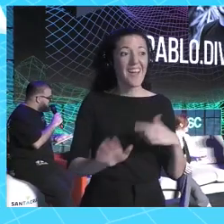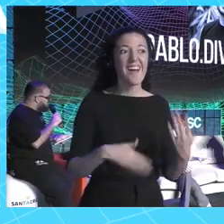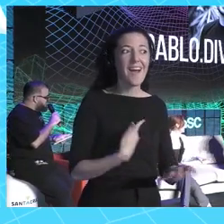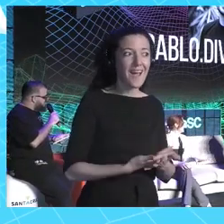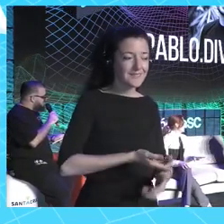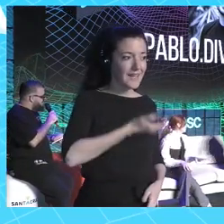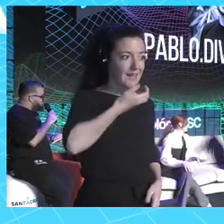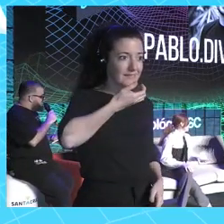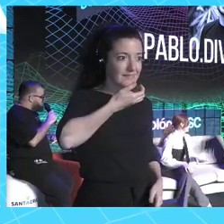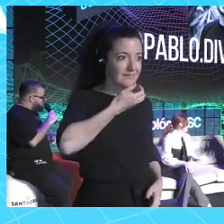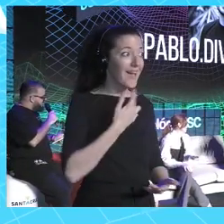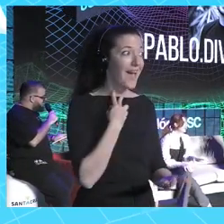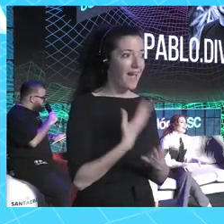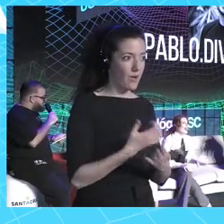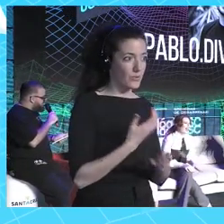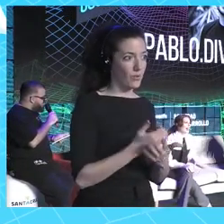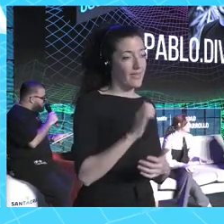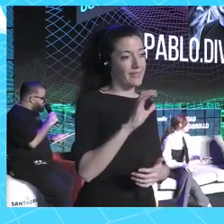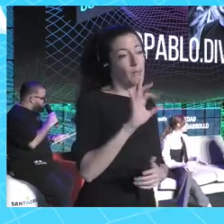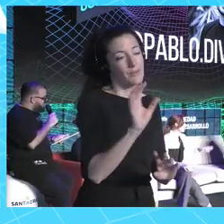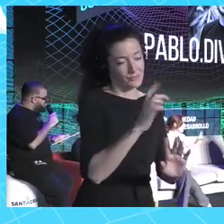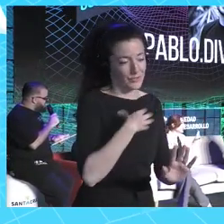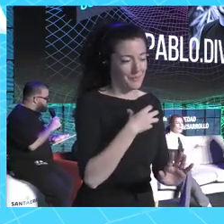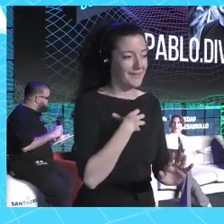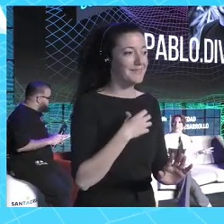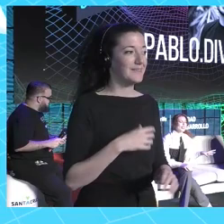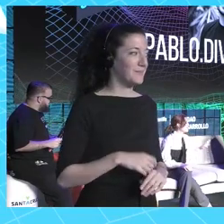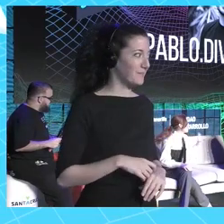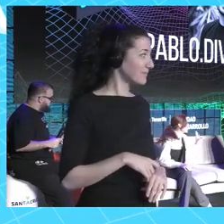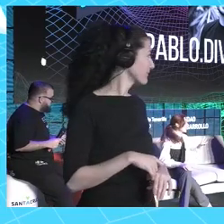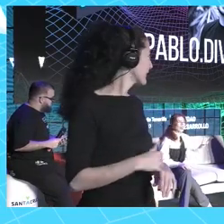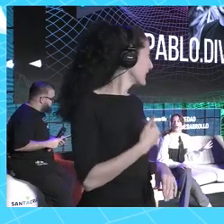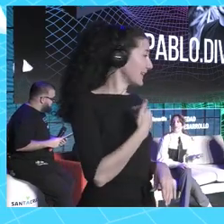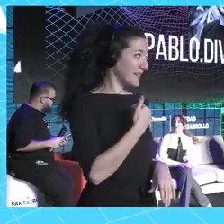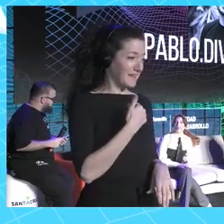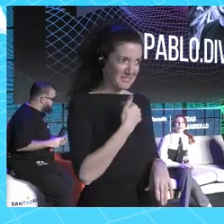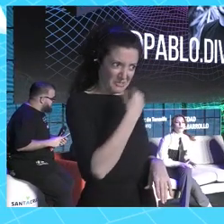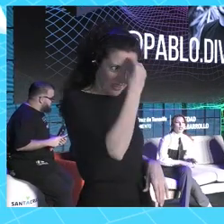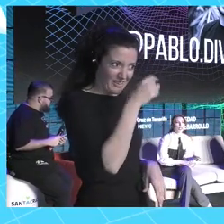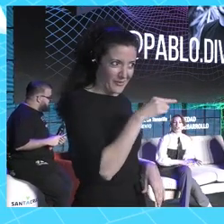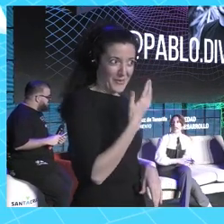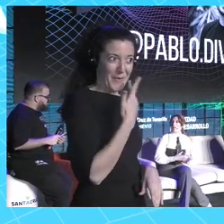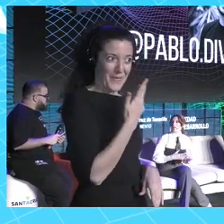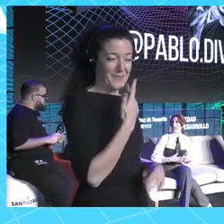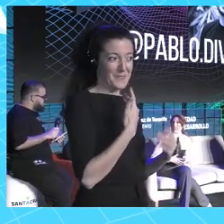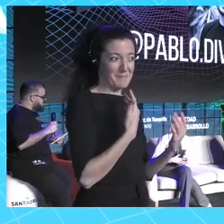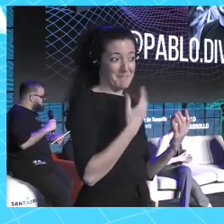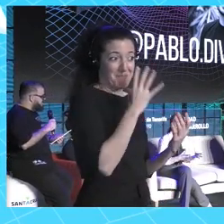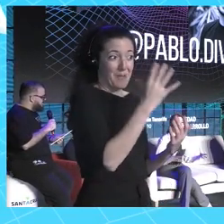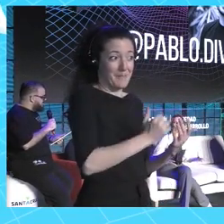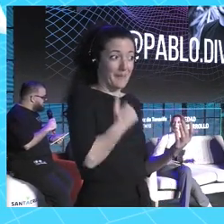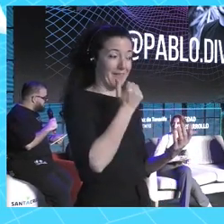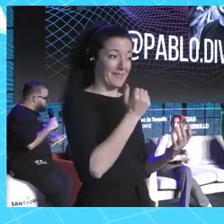cinco bueno no porque no se puede pero mando audios que madre mía De hecho yo creo que te conocí así puede ser que algo algo Nos mandásemos Entonces al final